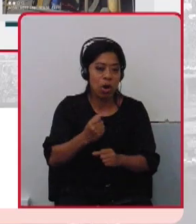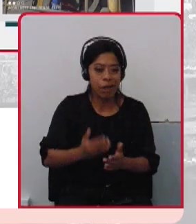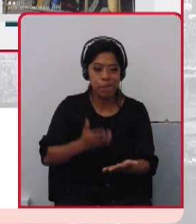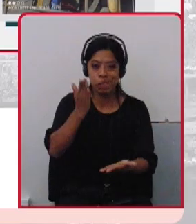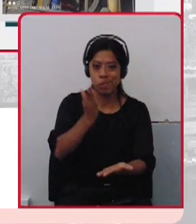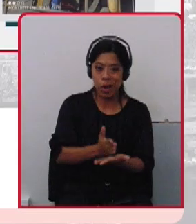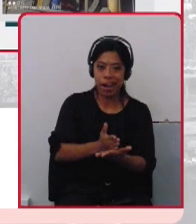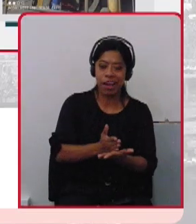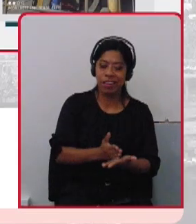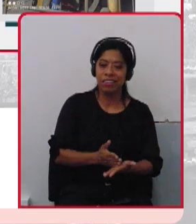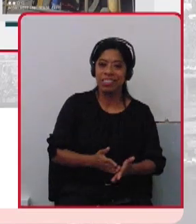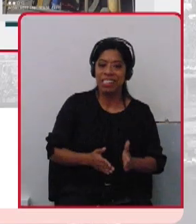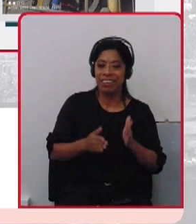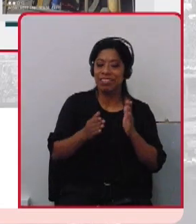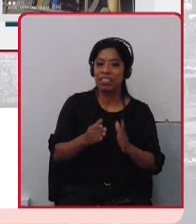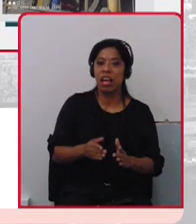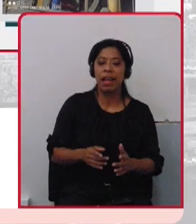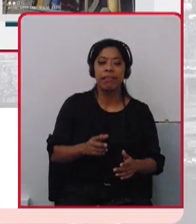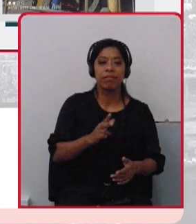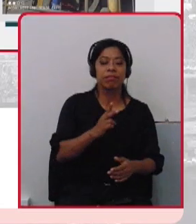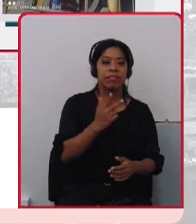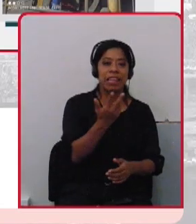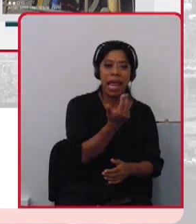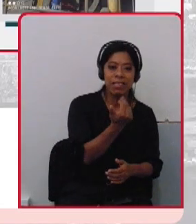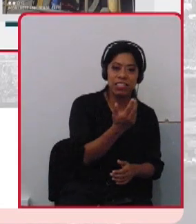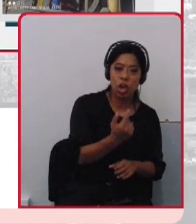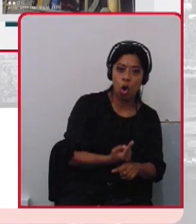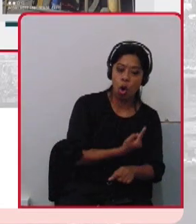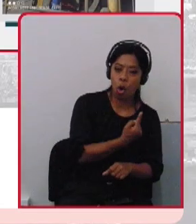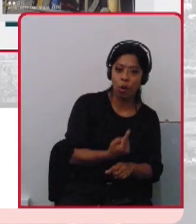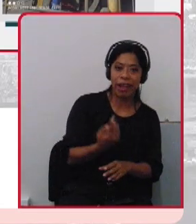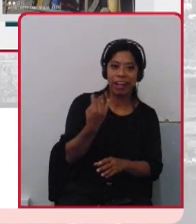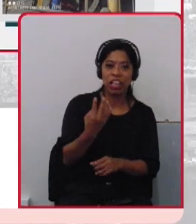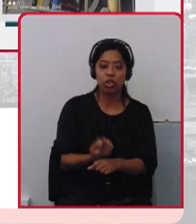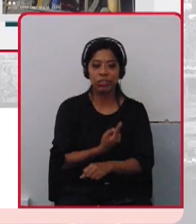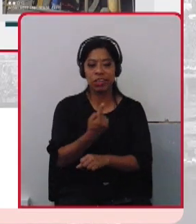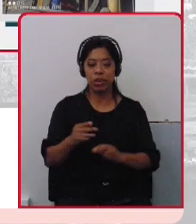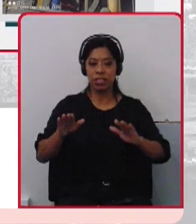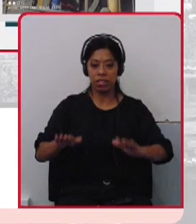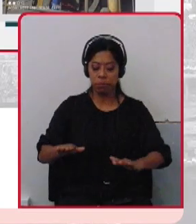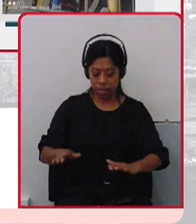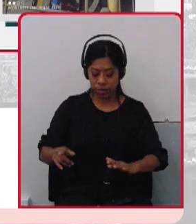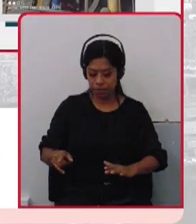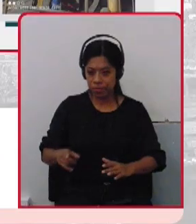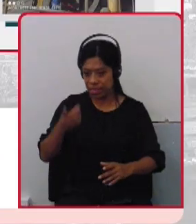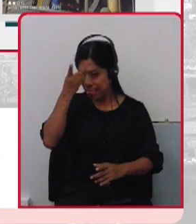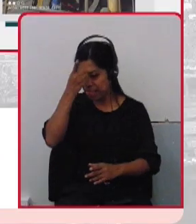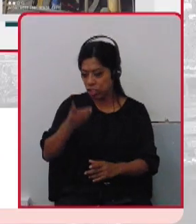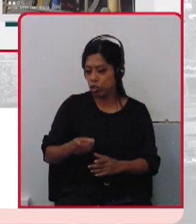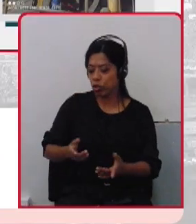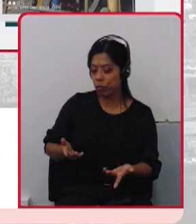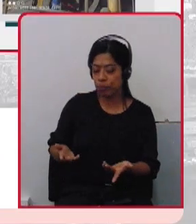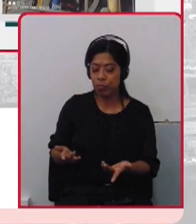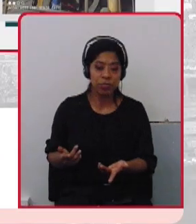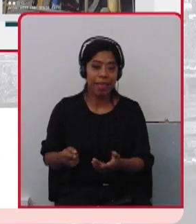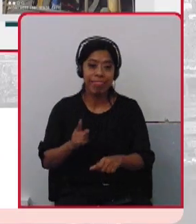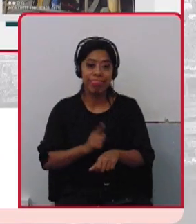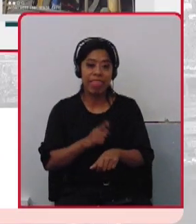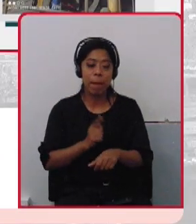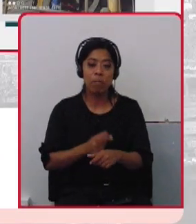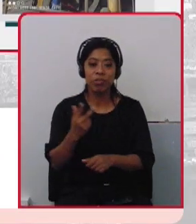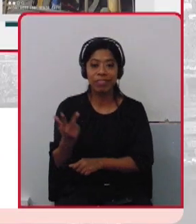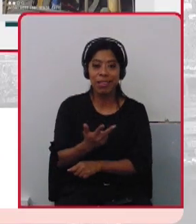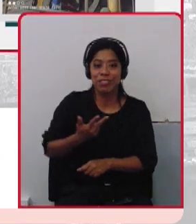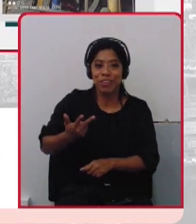planta, a veces un corte de cada 3 horas, 4 horas, tomar decisiones sobre un tiempo de 3